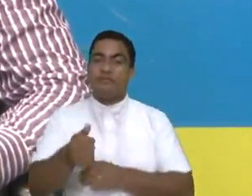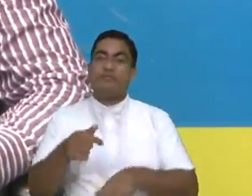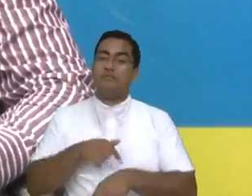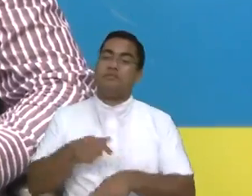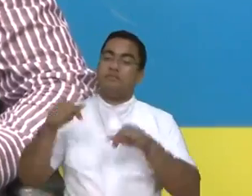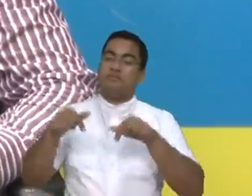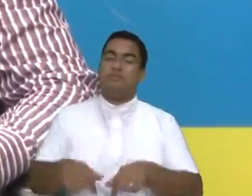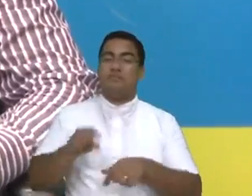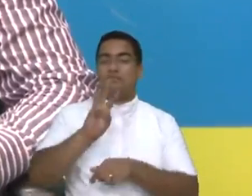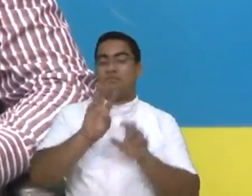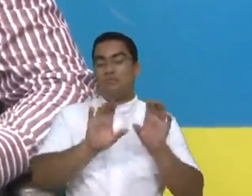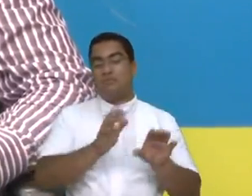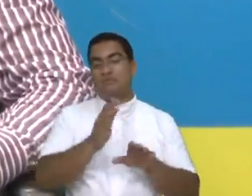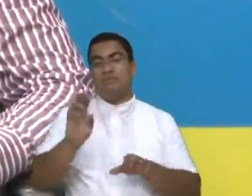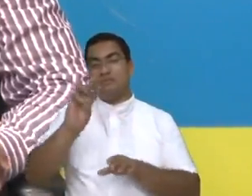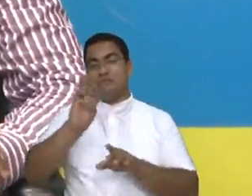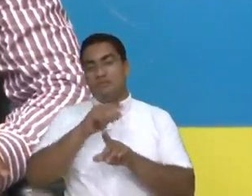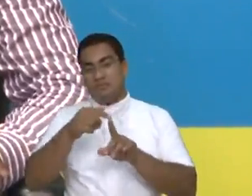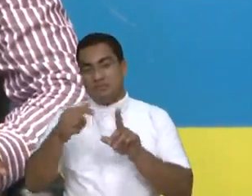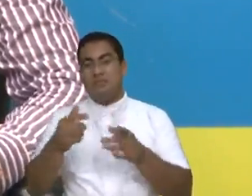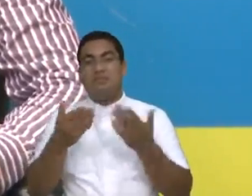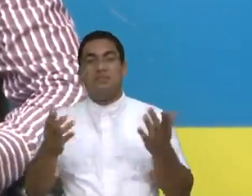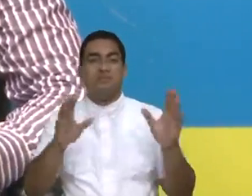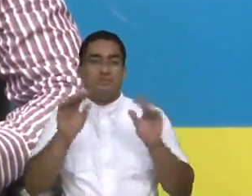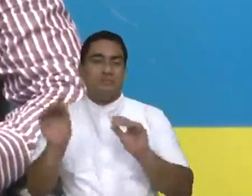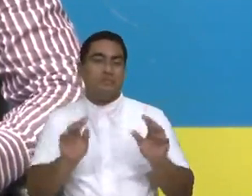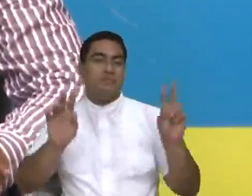misma hora, 3 de la tarde a 3:30, para